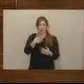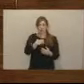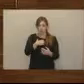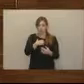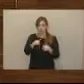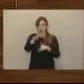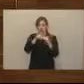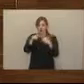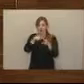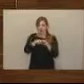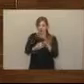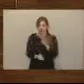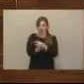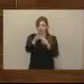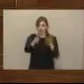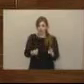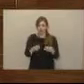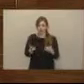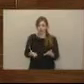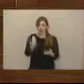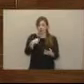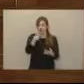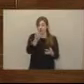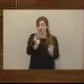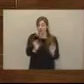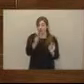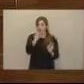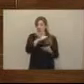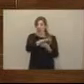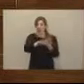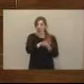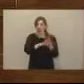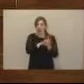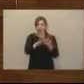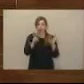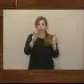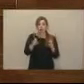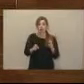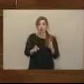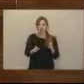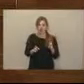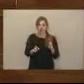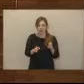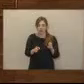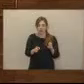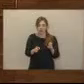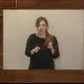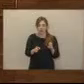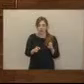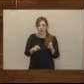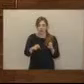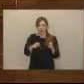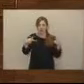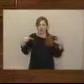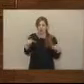plazas de nueva creación. Y ya no digo nada si nos metemos ya en la cirugía, en la cirugía de los